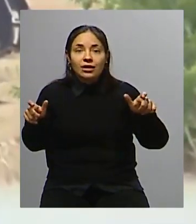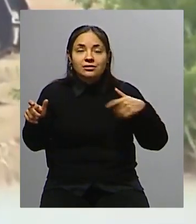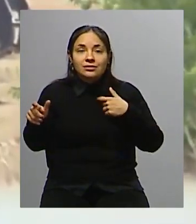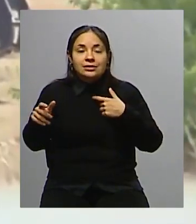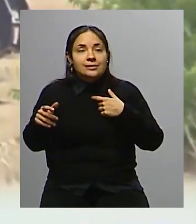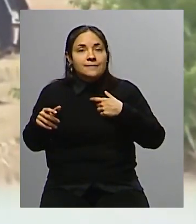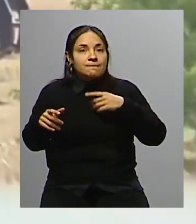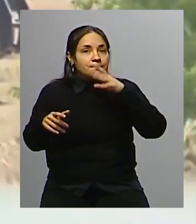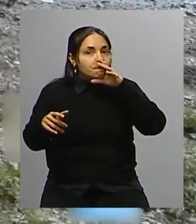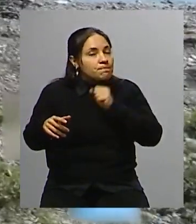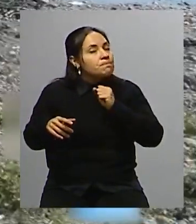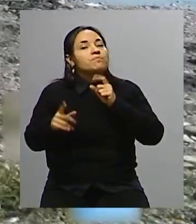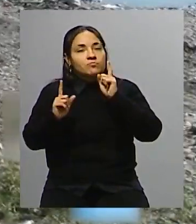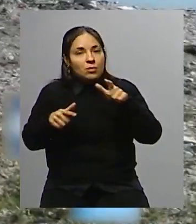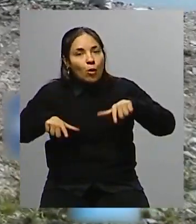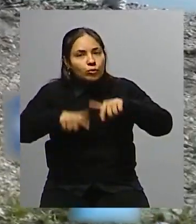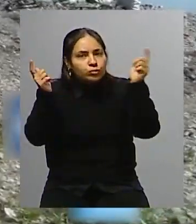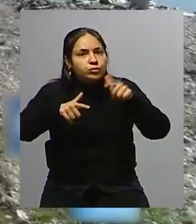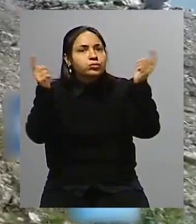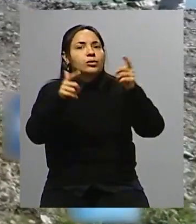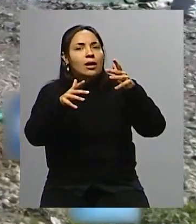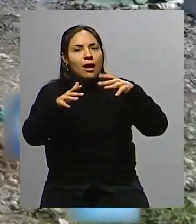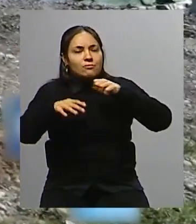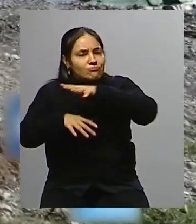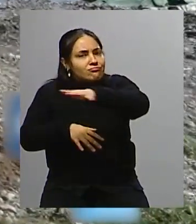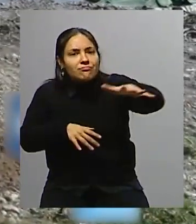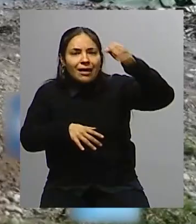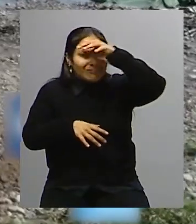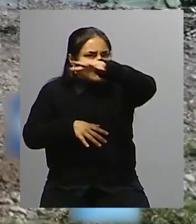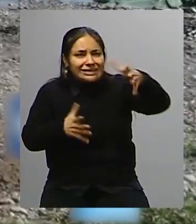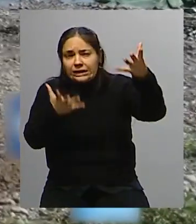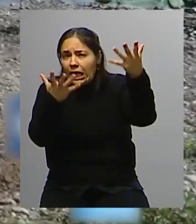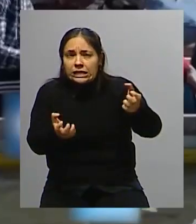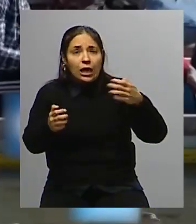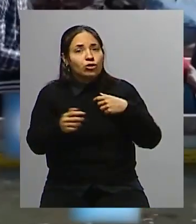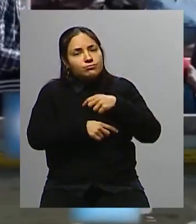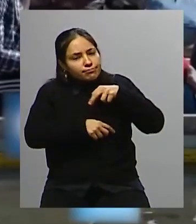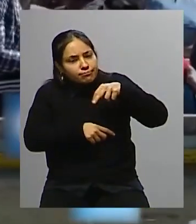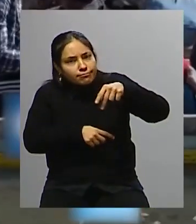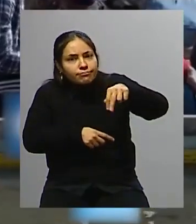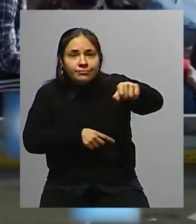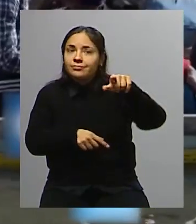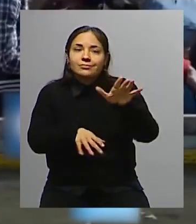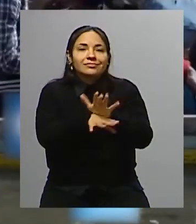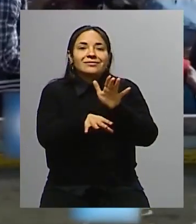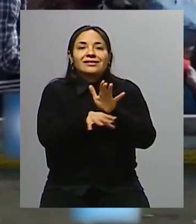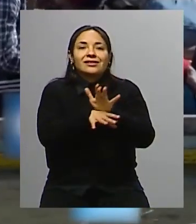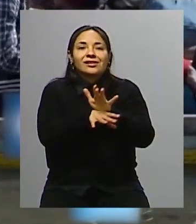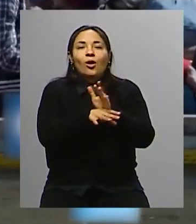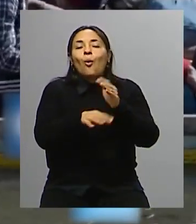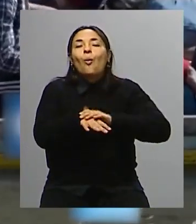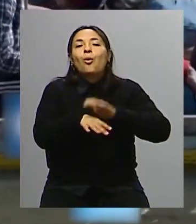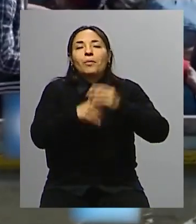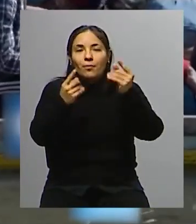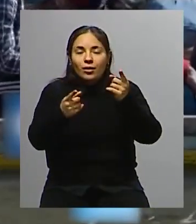atravesar selvas, como mencionás, a atravesar desiertos, no es, digamos, fortuito, sino que es la consecuencia de políticas públicas que tienen